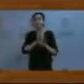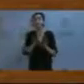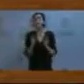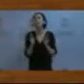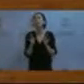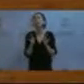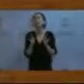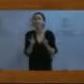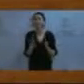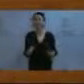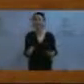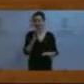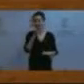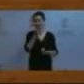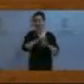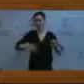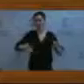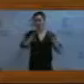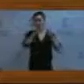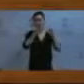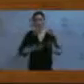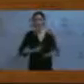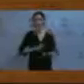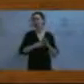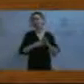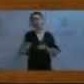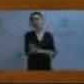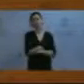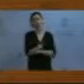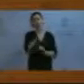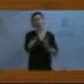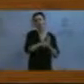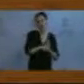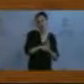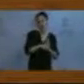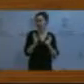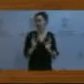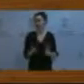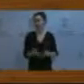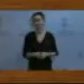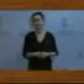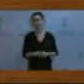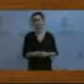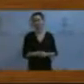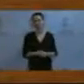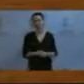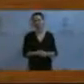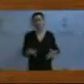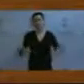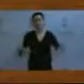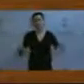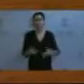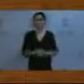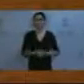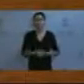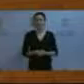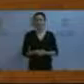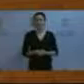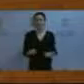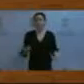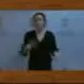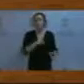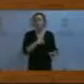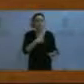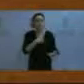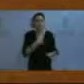muchas de estas entidades no las aplican. Es decir, literalmente se la pasan por el arco del triunfo. Y, claro, eso sí